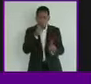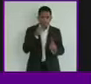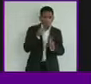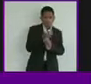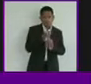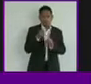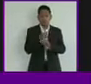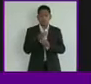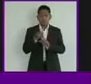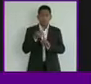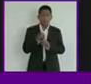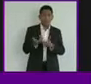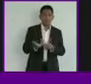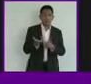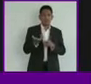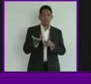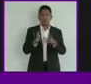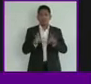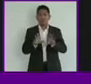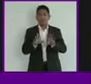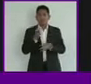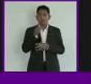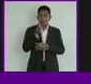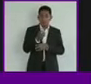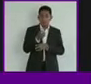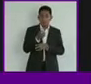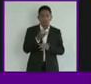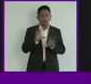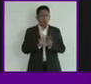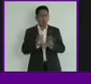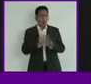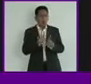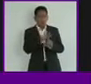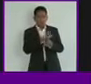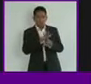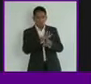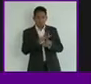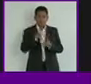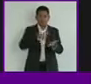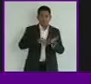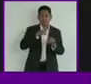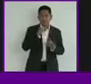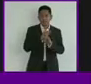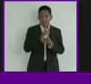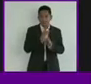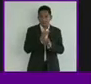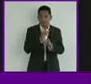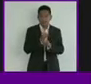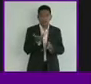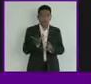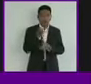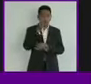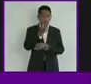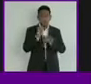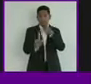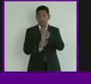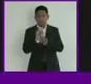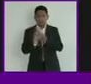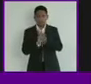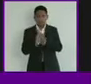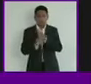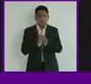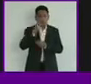los niveles básicos que se van generando, pero sobre todo el ciberacoso, ¿no? Que va marcando la vida no de una persona, sino de todos los que están alrededor